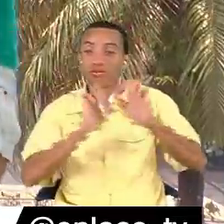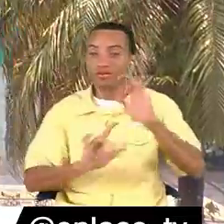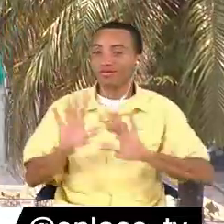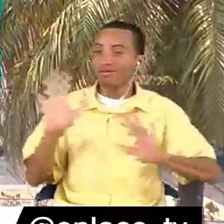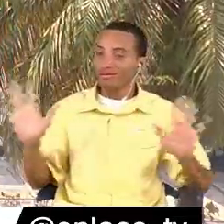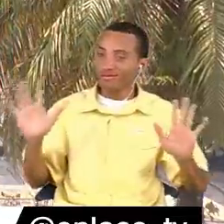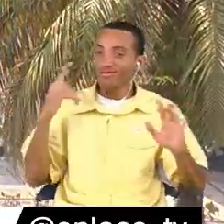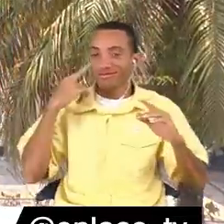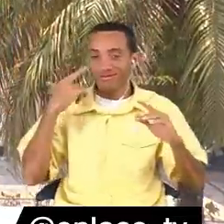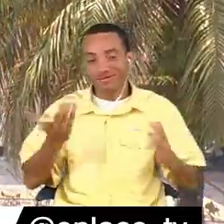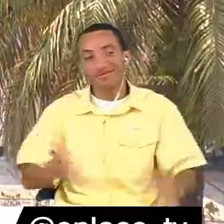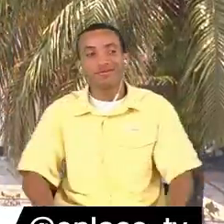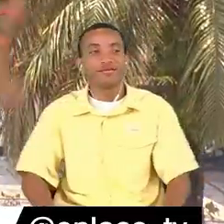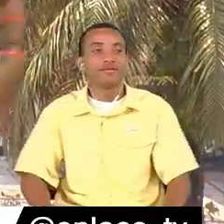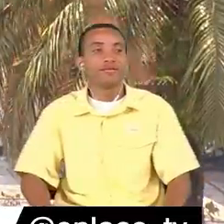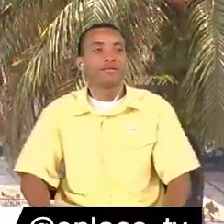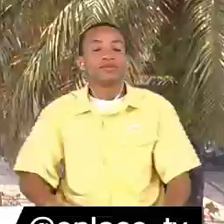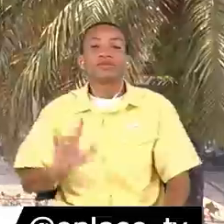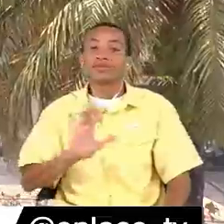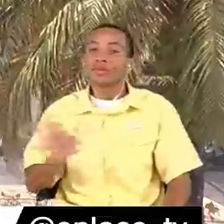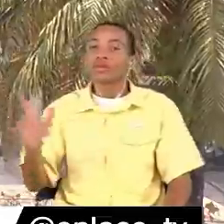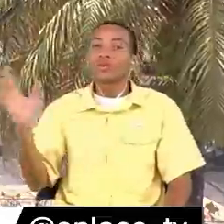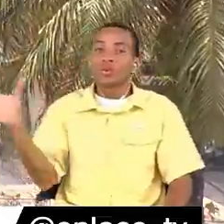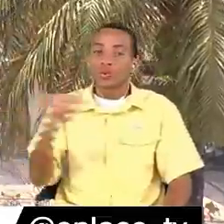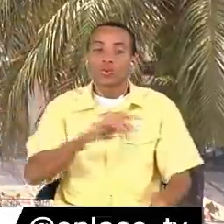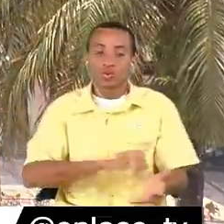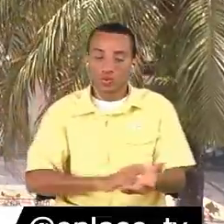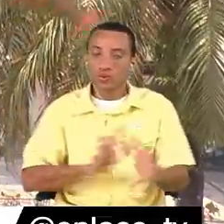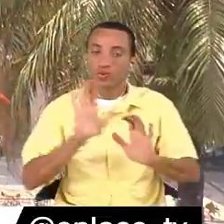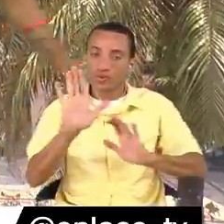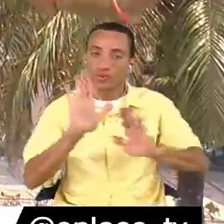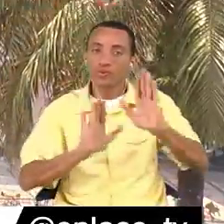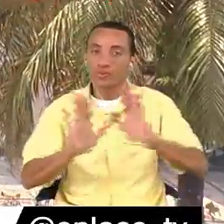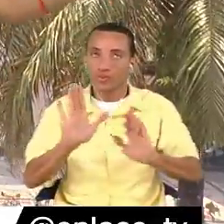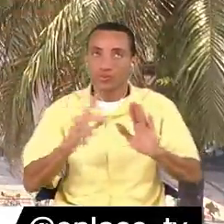Uy, que tú, vamos tú,